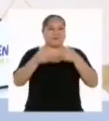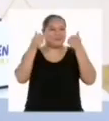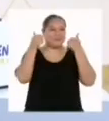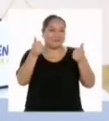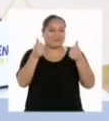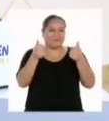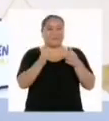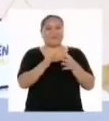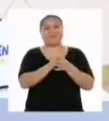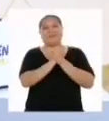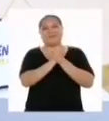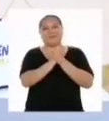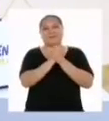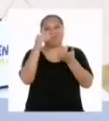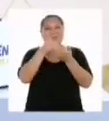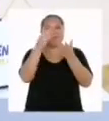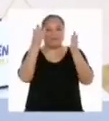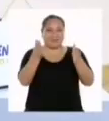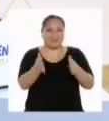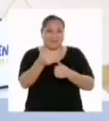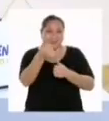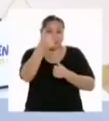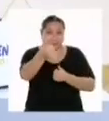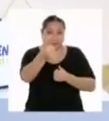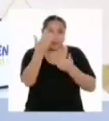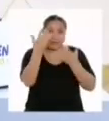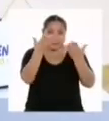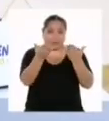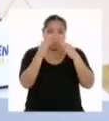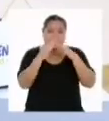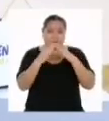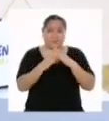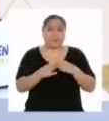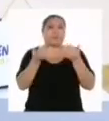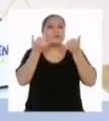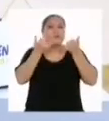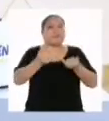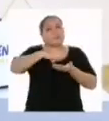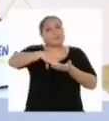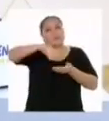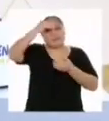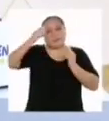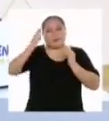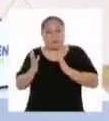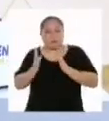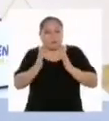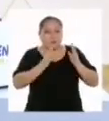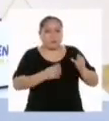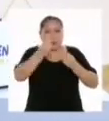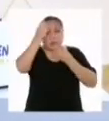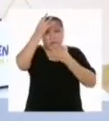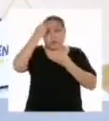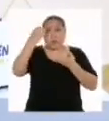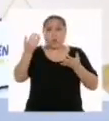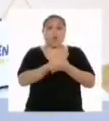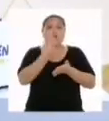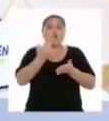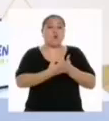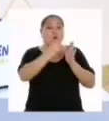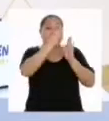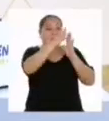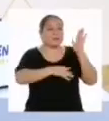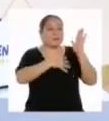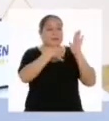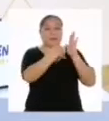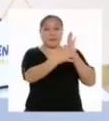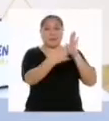Muy bien, queridos estudiantes, ¿cómo les fue en casa? Hoy hemos aprendido a organizar los datos en nuevas tablas de doble